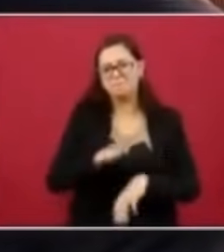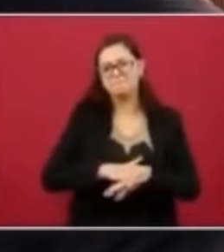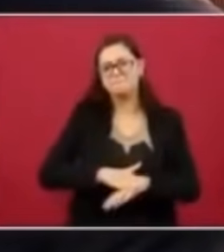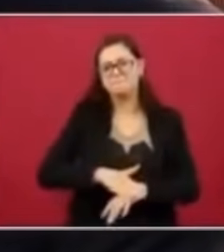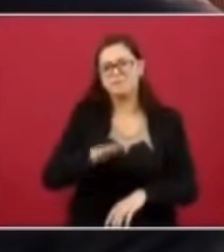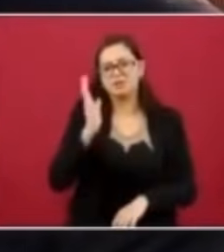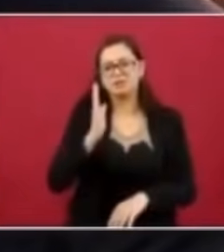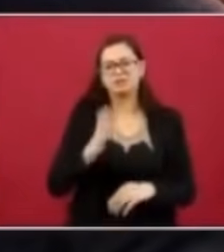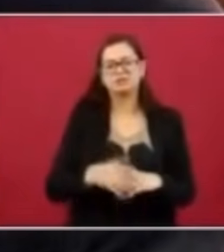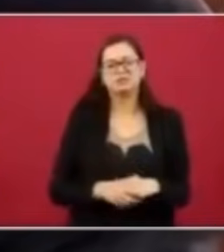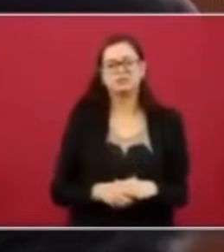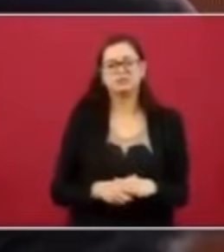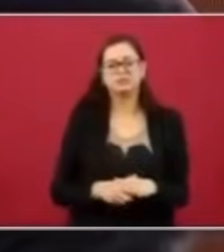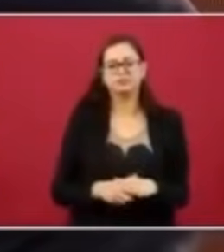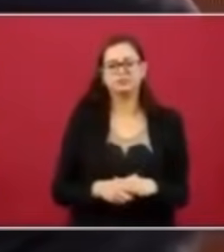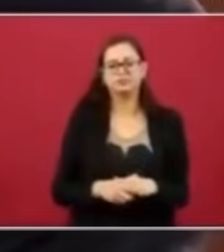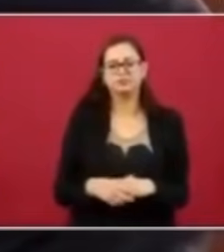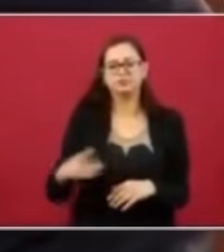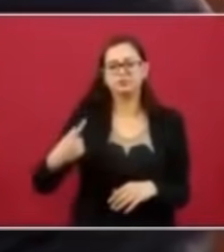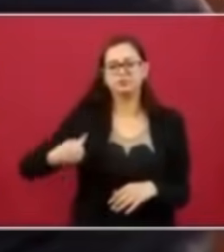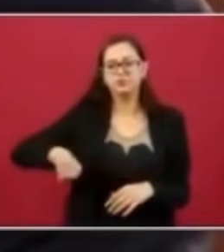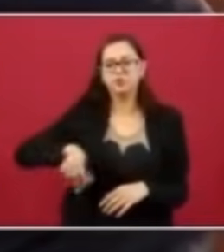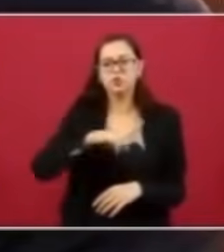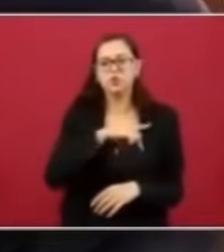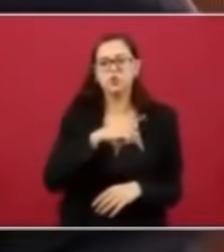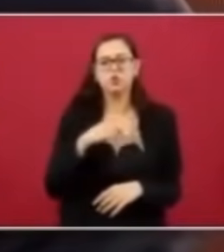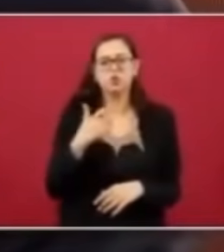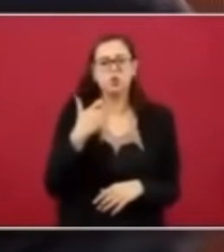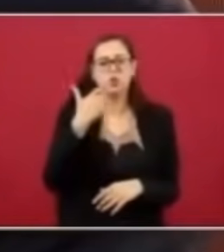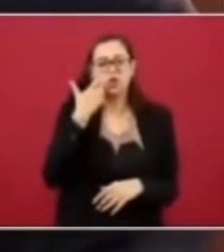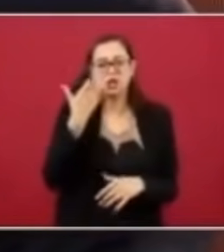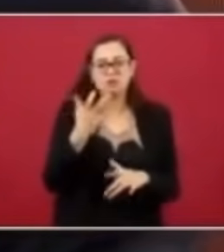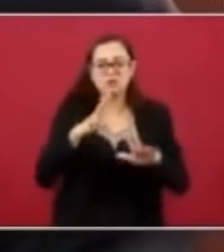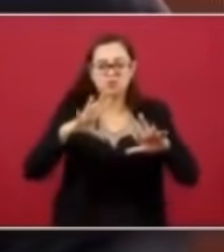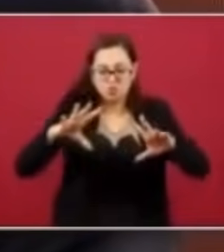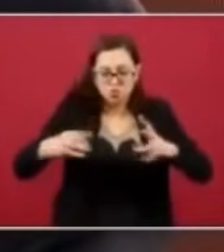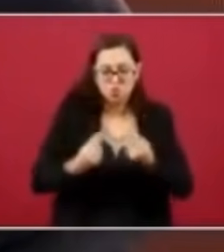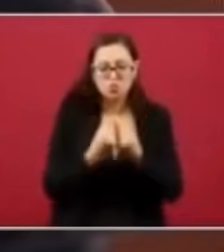Y lo que queremos es atender esto de manera conjunta